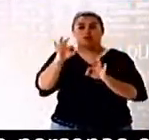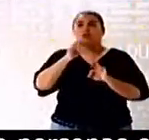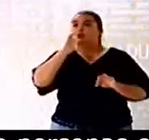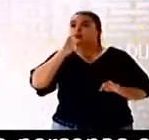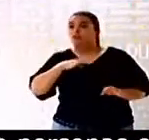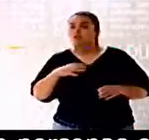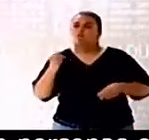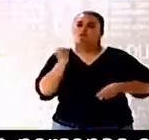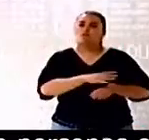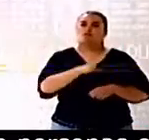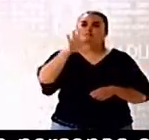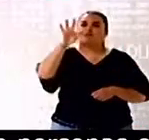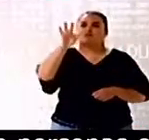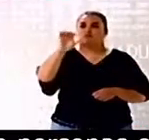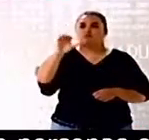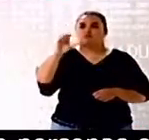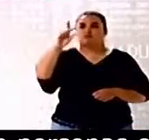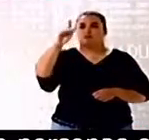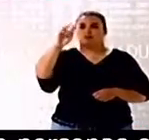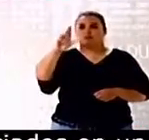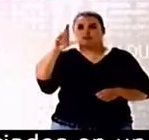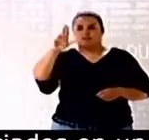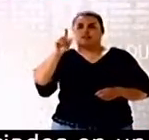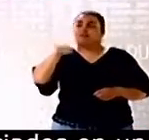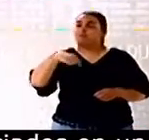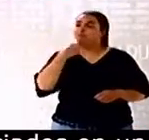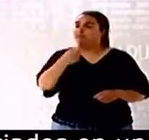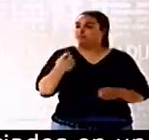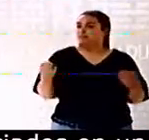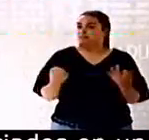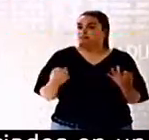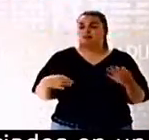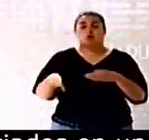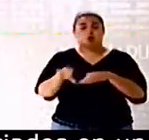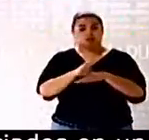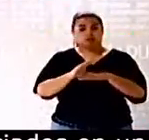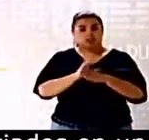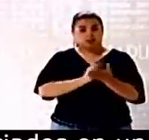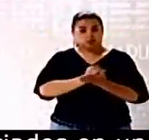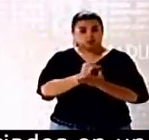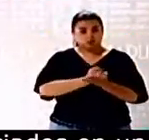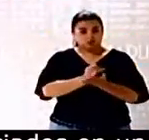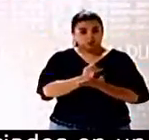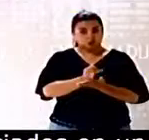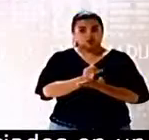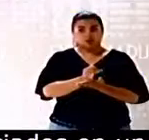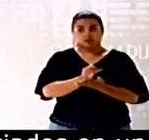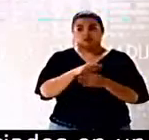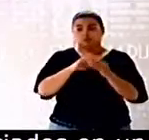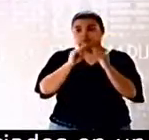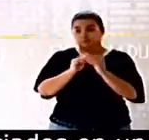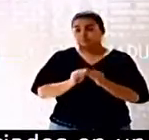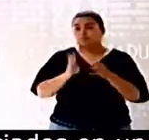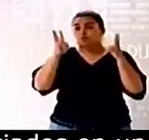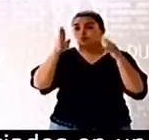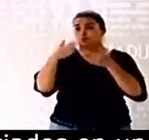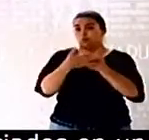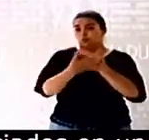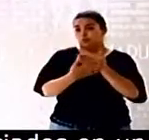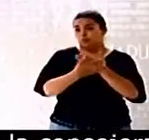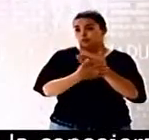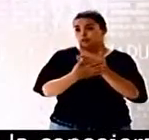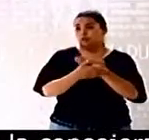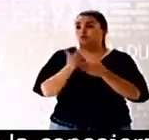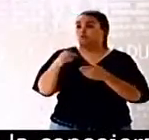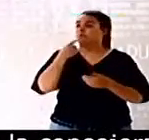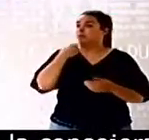fondos FEDER. Decirles y señalarles que la consejera de Agricultura, en dación de cuentas al Consejo de Gobierno, nos